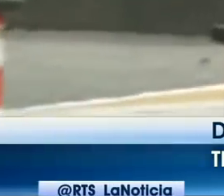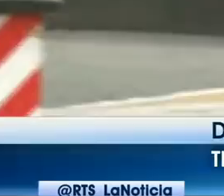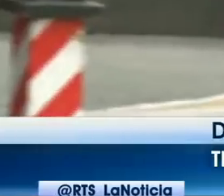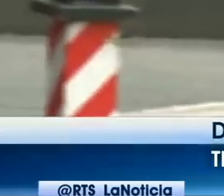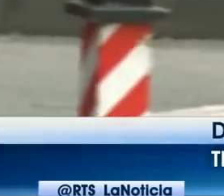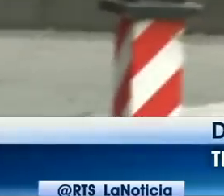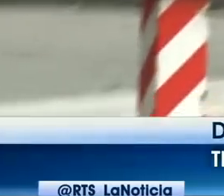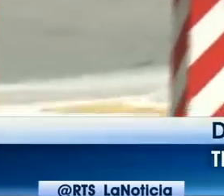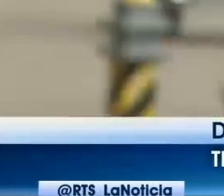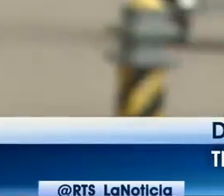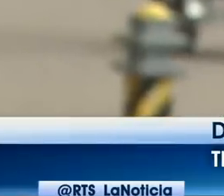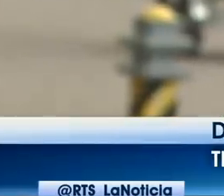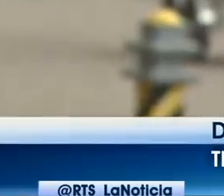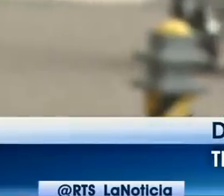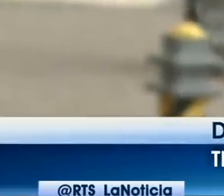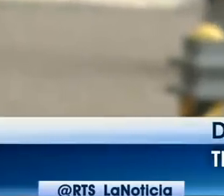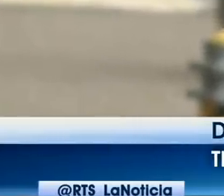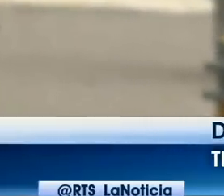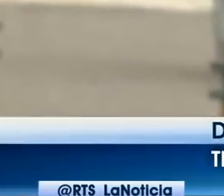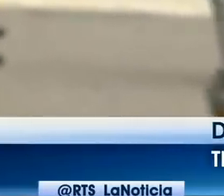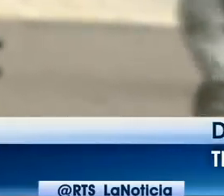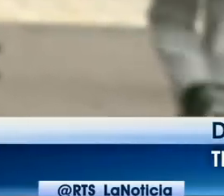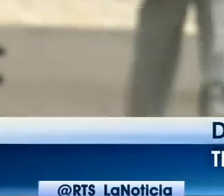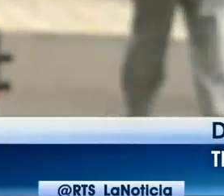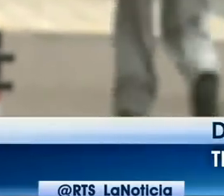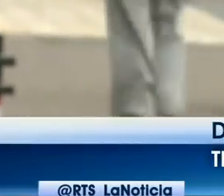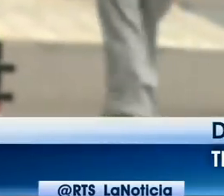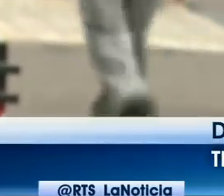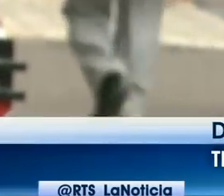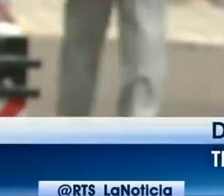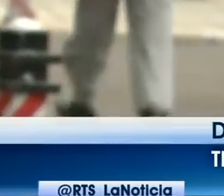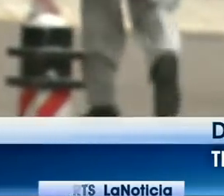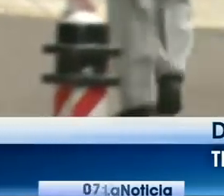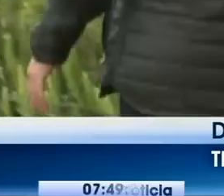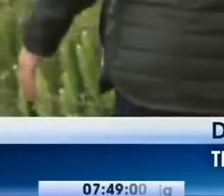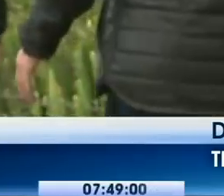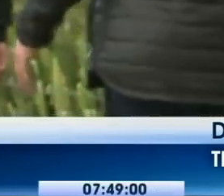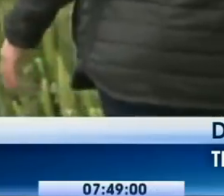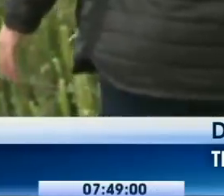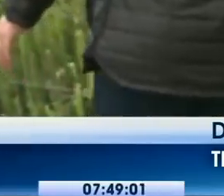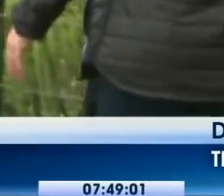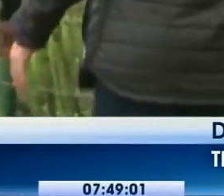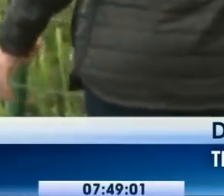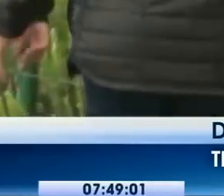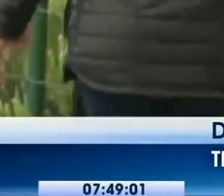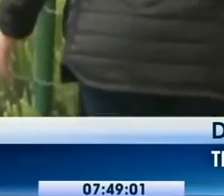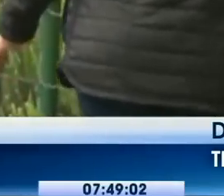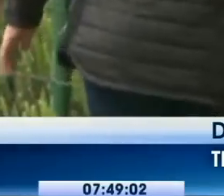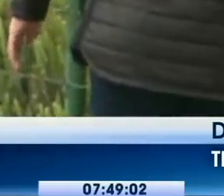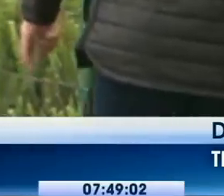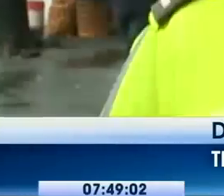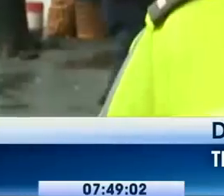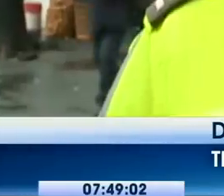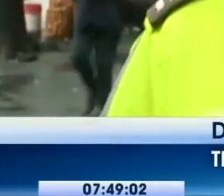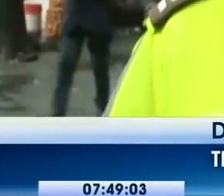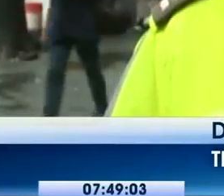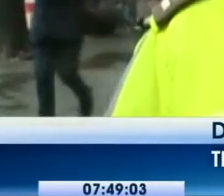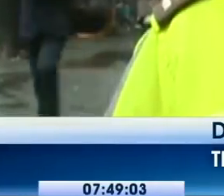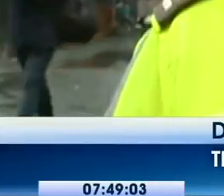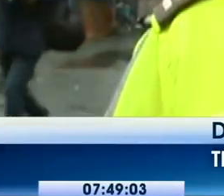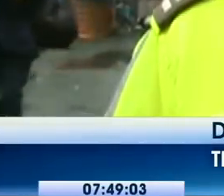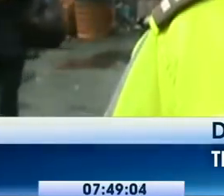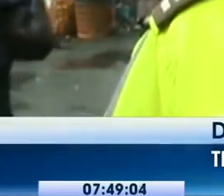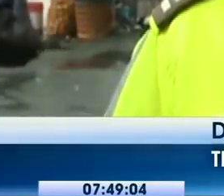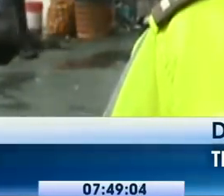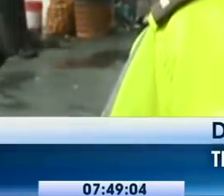objetos de valor. El modus operandi similar en todos los casos, los abordaban con armas y luego escapaban en el automóvil. La prioridad era el